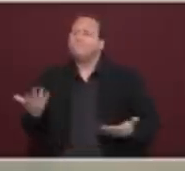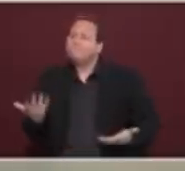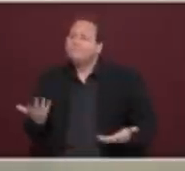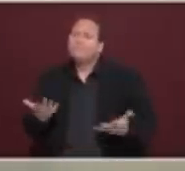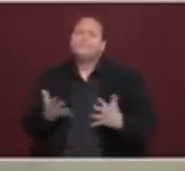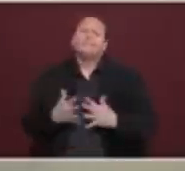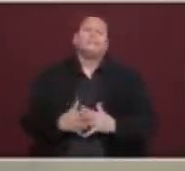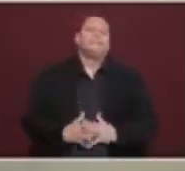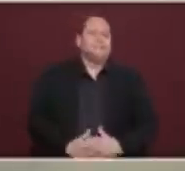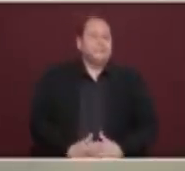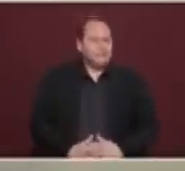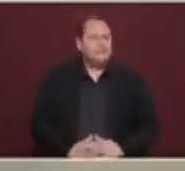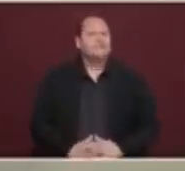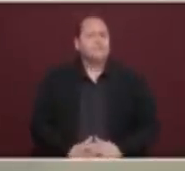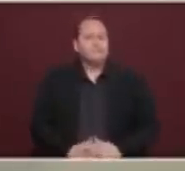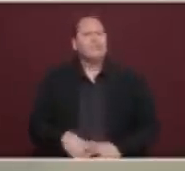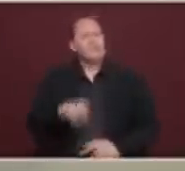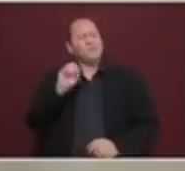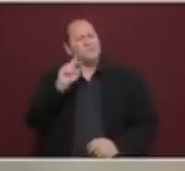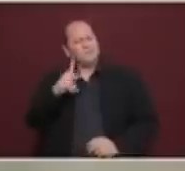vamos a